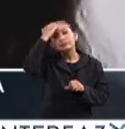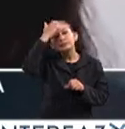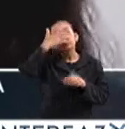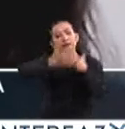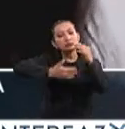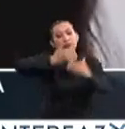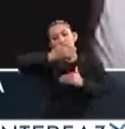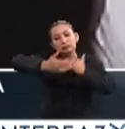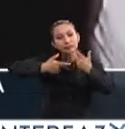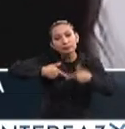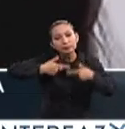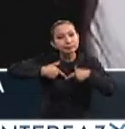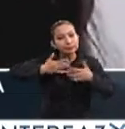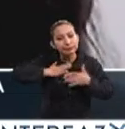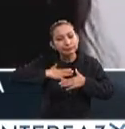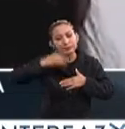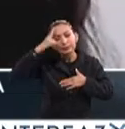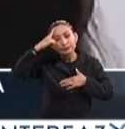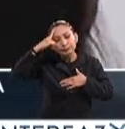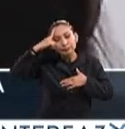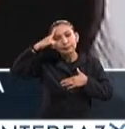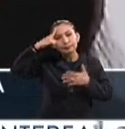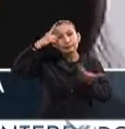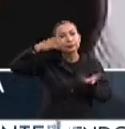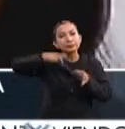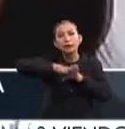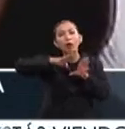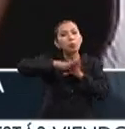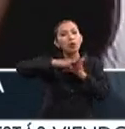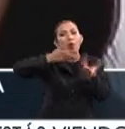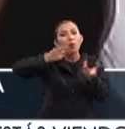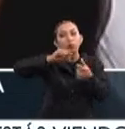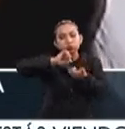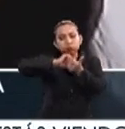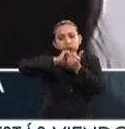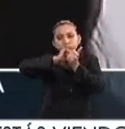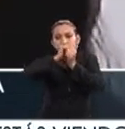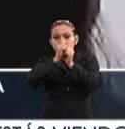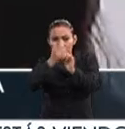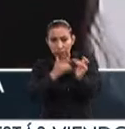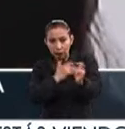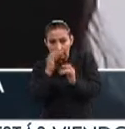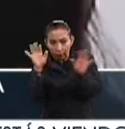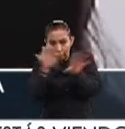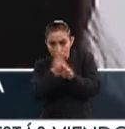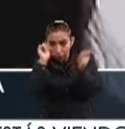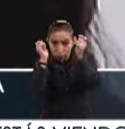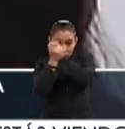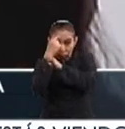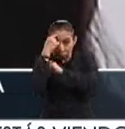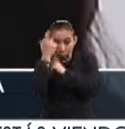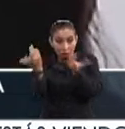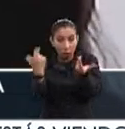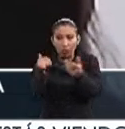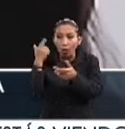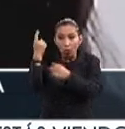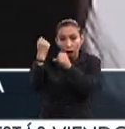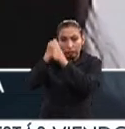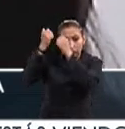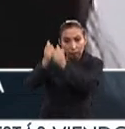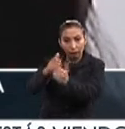tu desarrollo mental, ¿cómo se fue? ¿Sientes que hubo un cambio importante después de ese